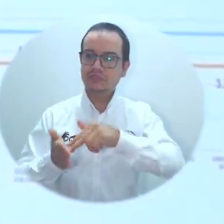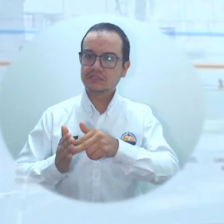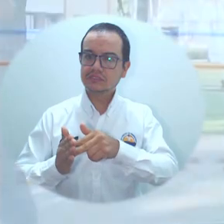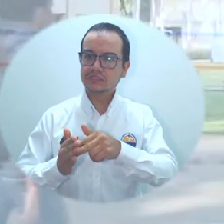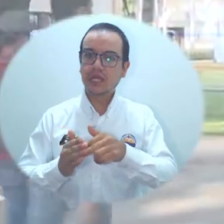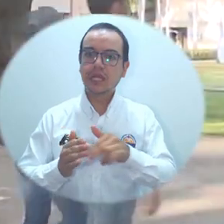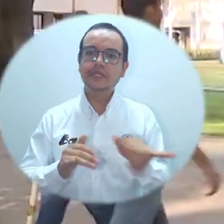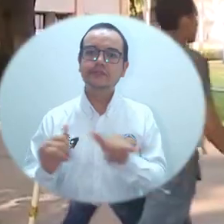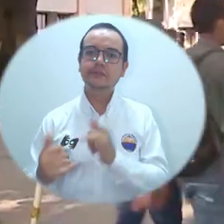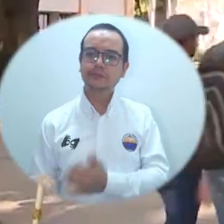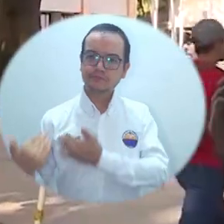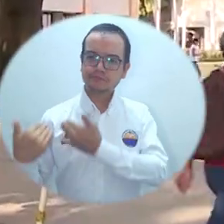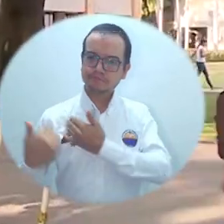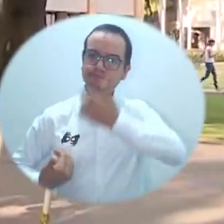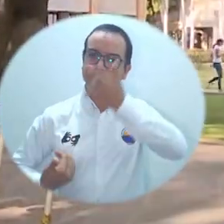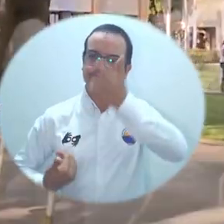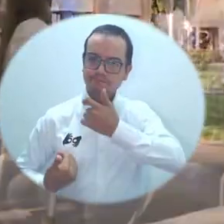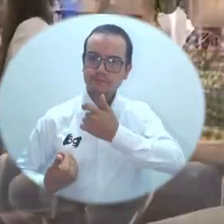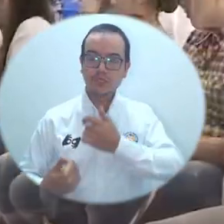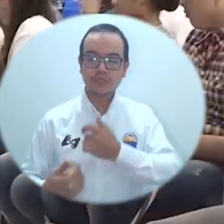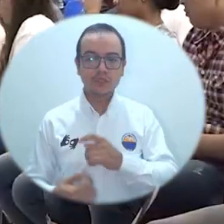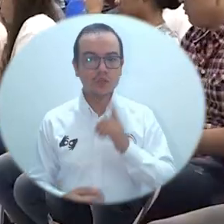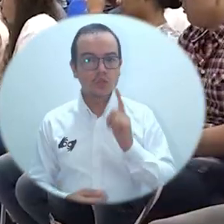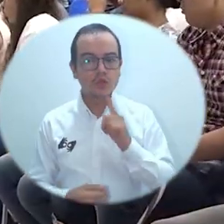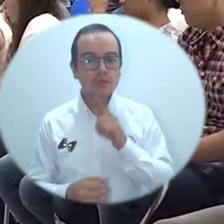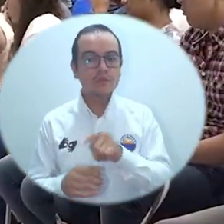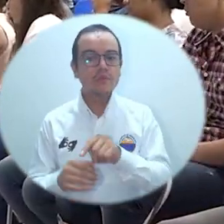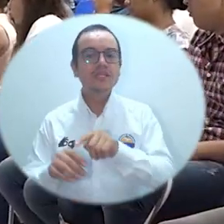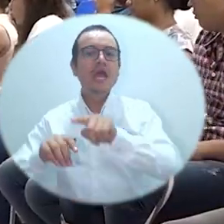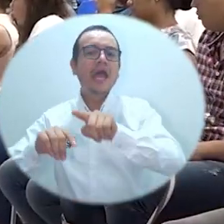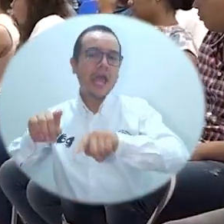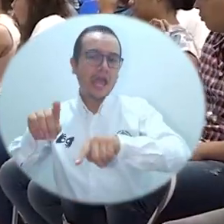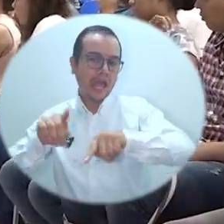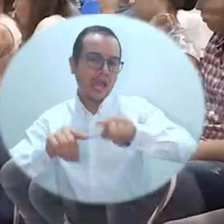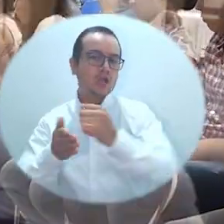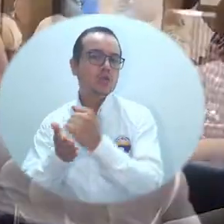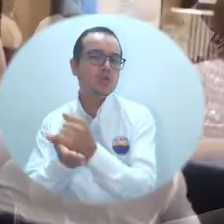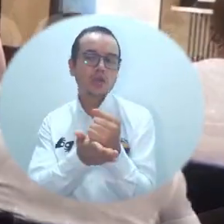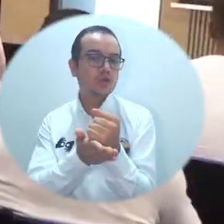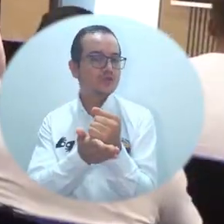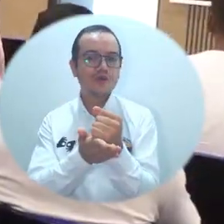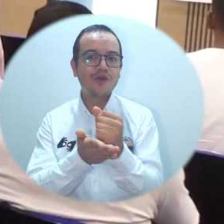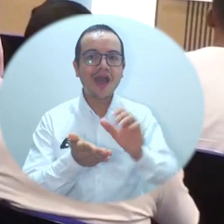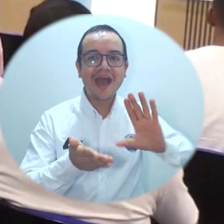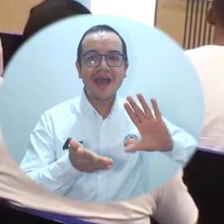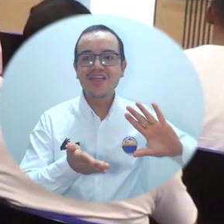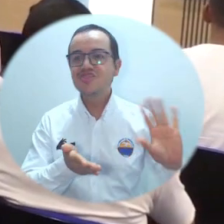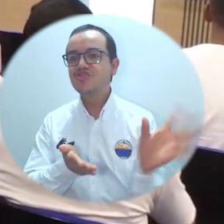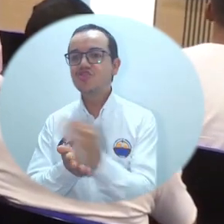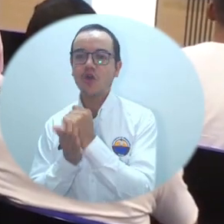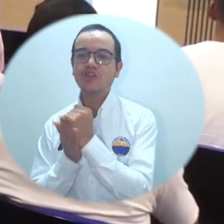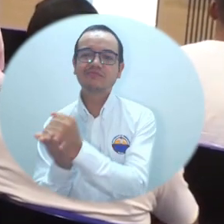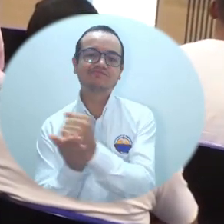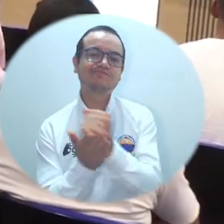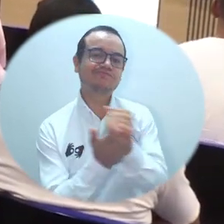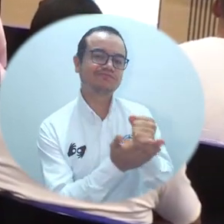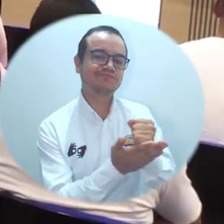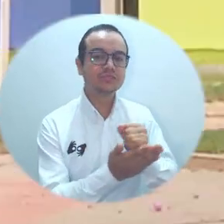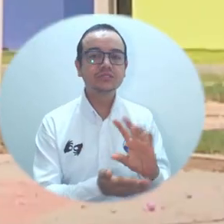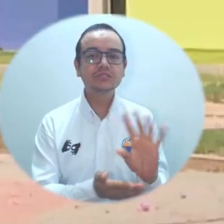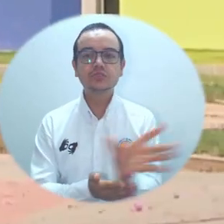que no va a beneficiar unas partes de los estudiantes de la universidad, sino a toda la población de estudiantes, es